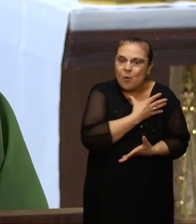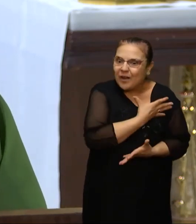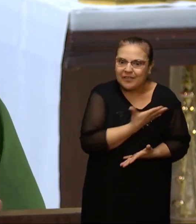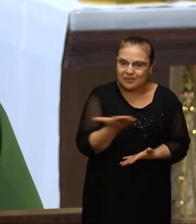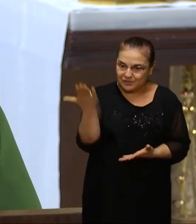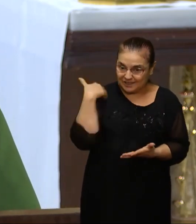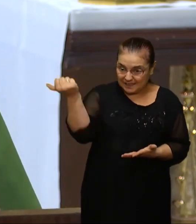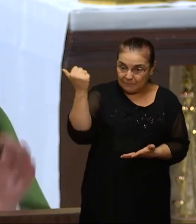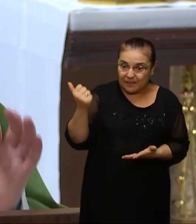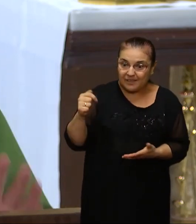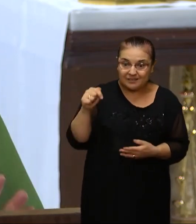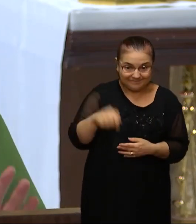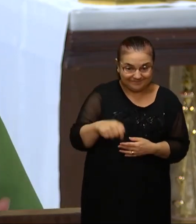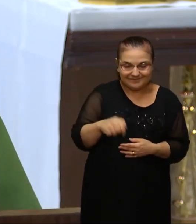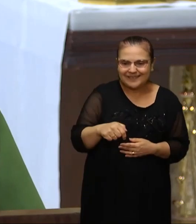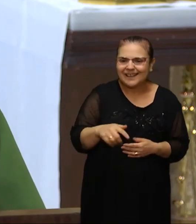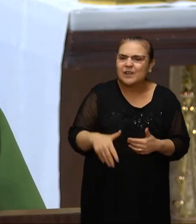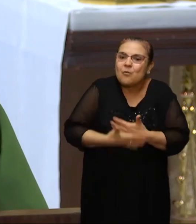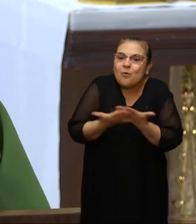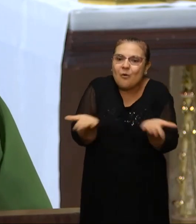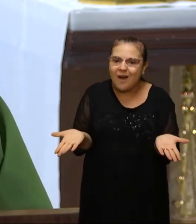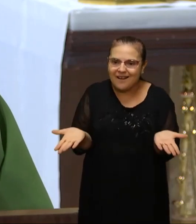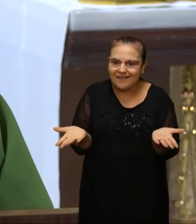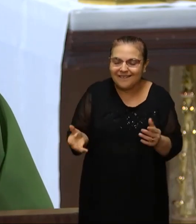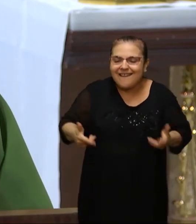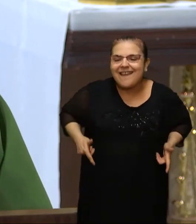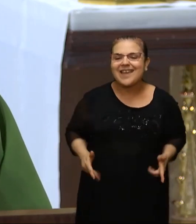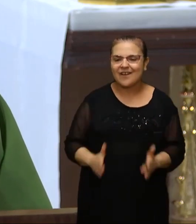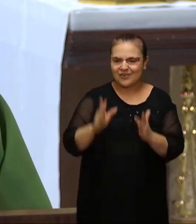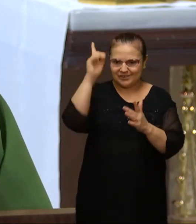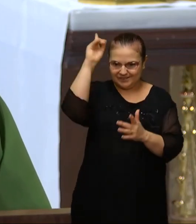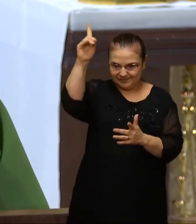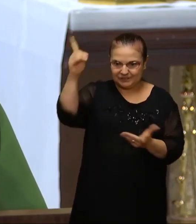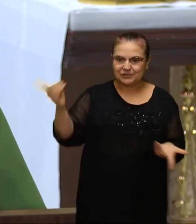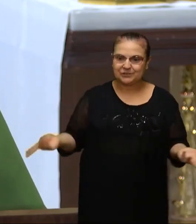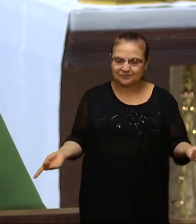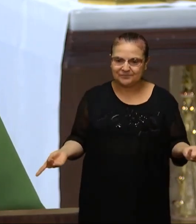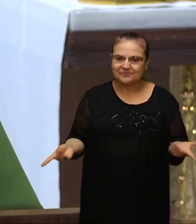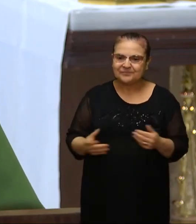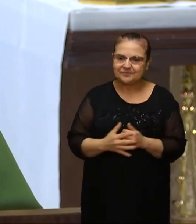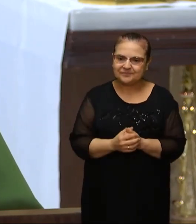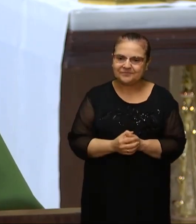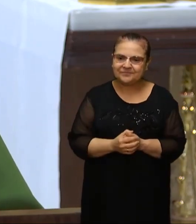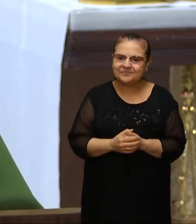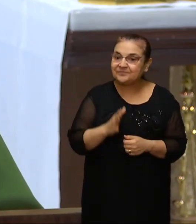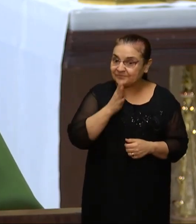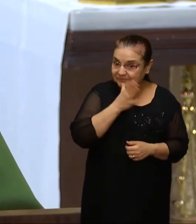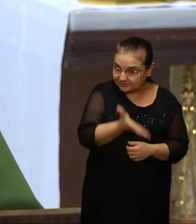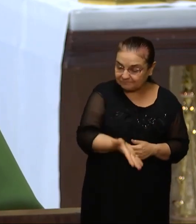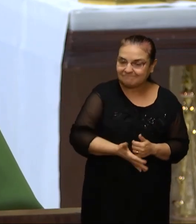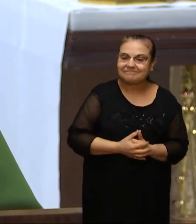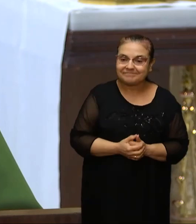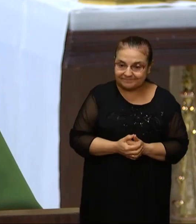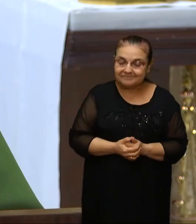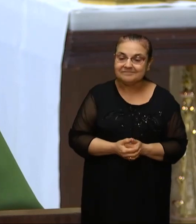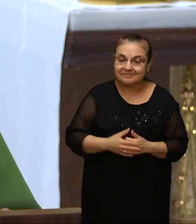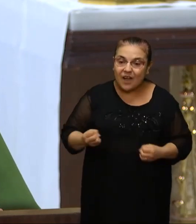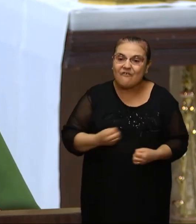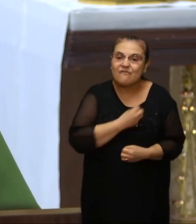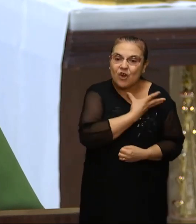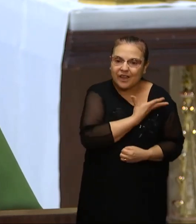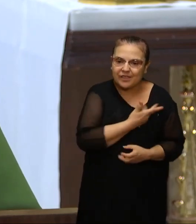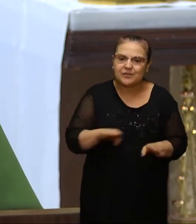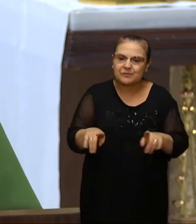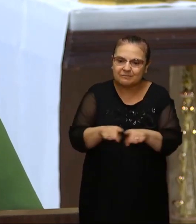todos hemos recibido aquí es la de ser hijos de Dios es por tanto la vocación de la